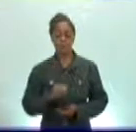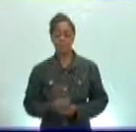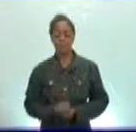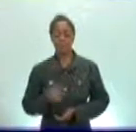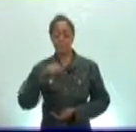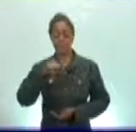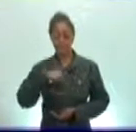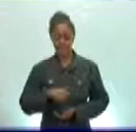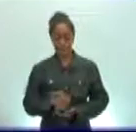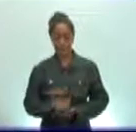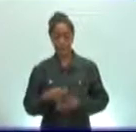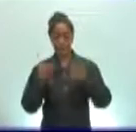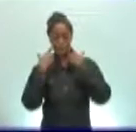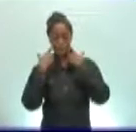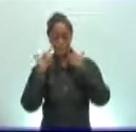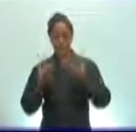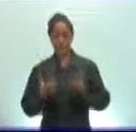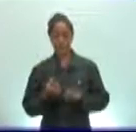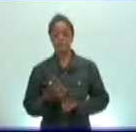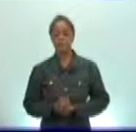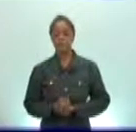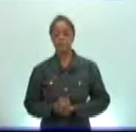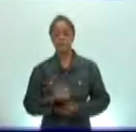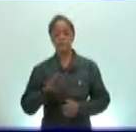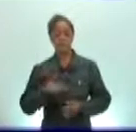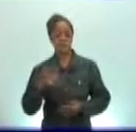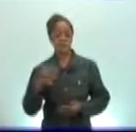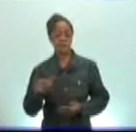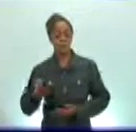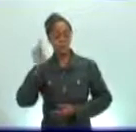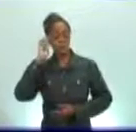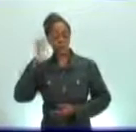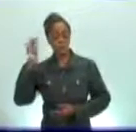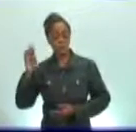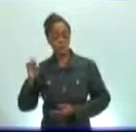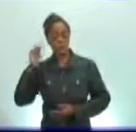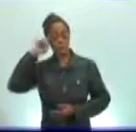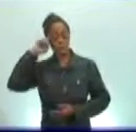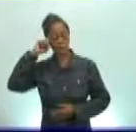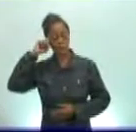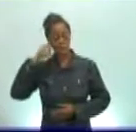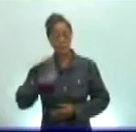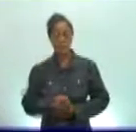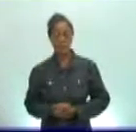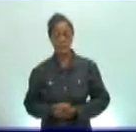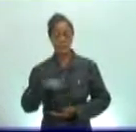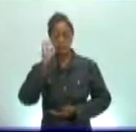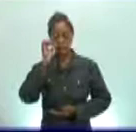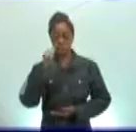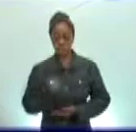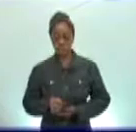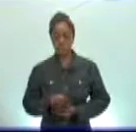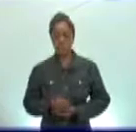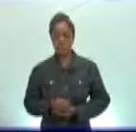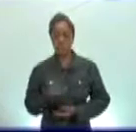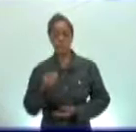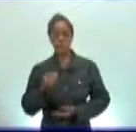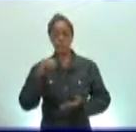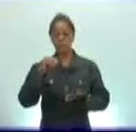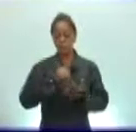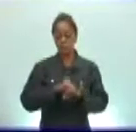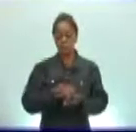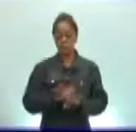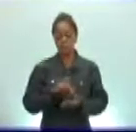Ahora, es importante que cuando recuerdes lo aprendido, siempre ubiques